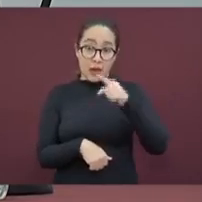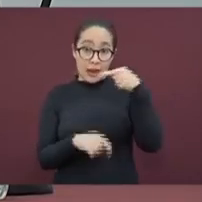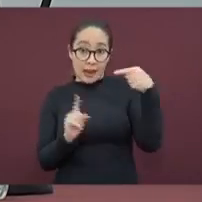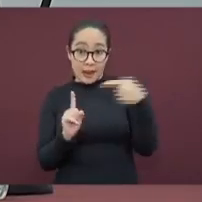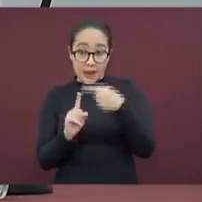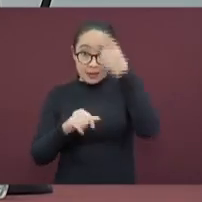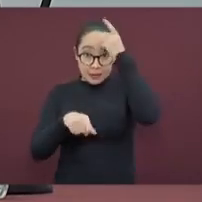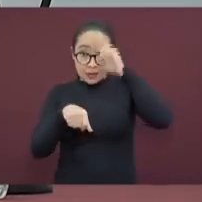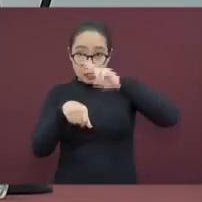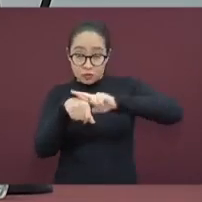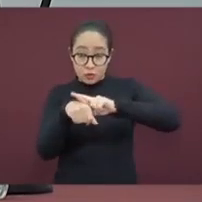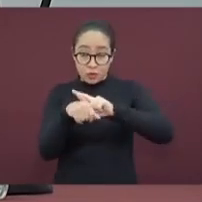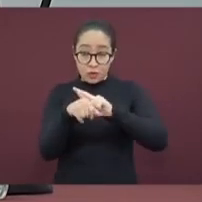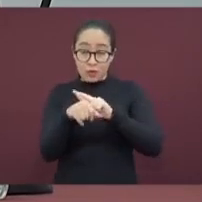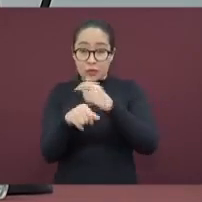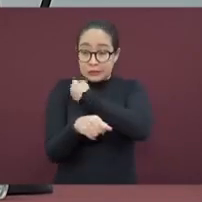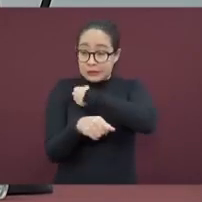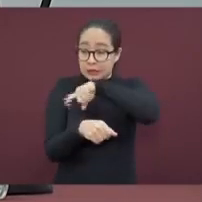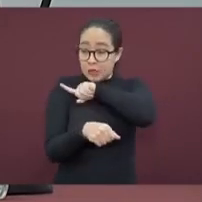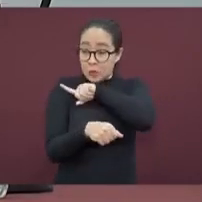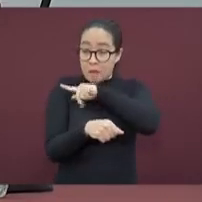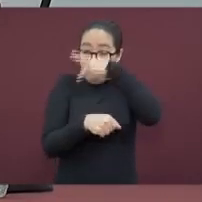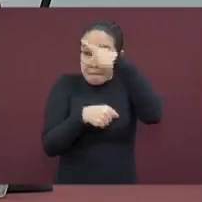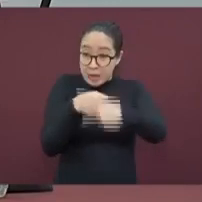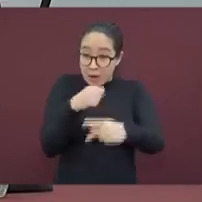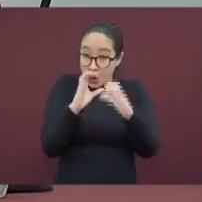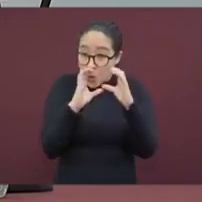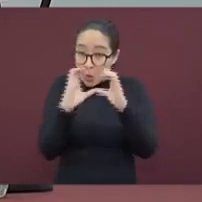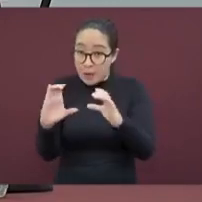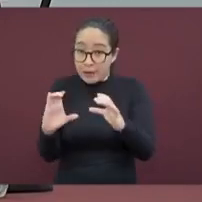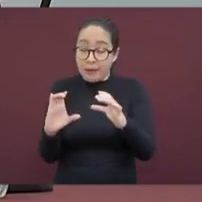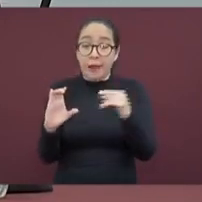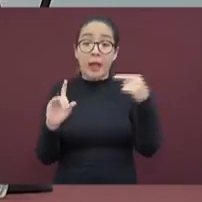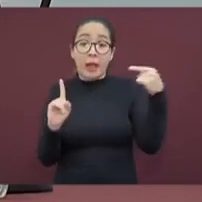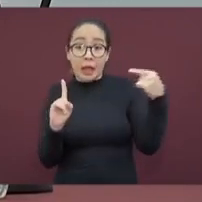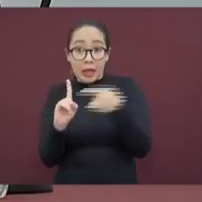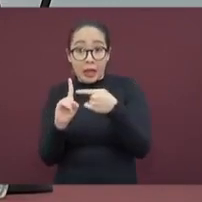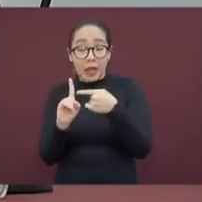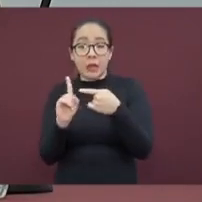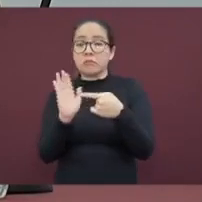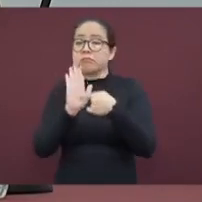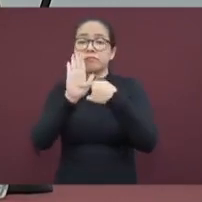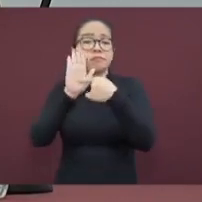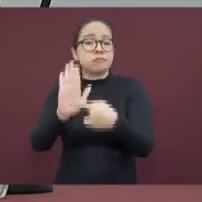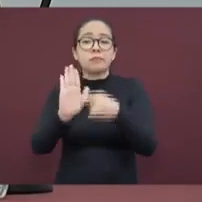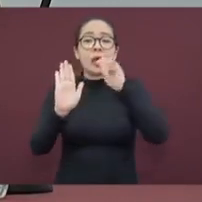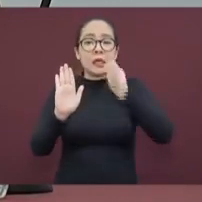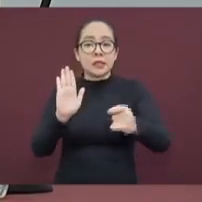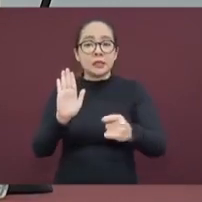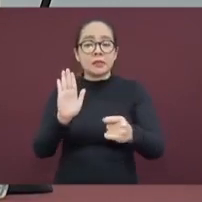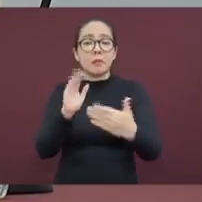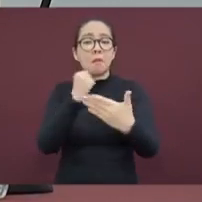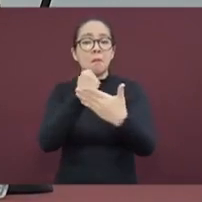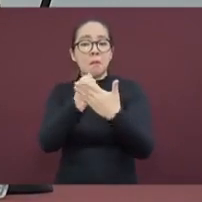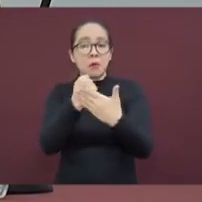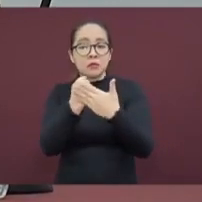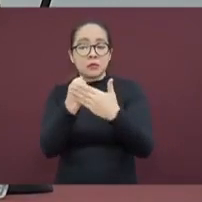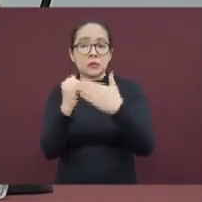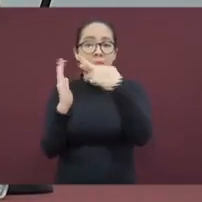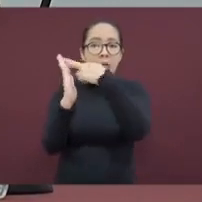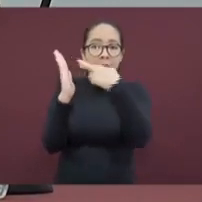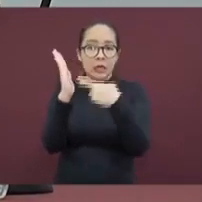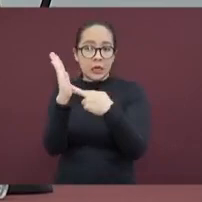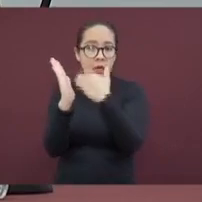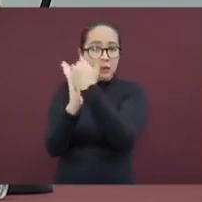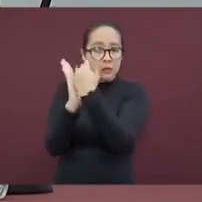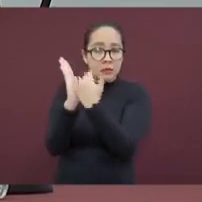sanitarios para presentarnos las directrices que regirán los lineamientos para el